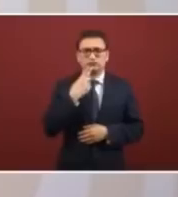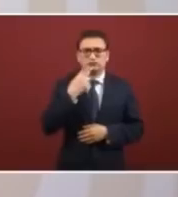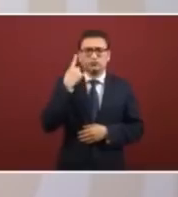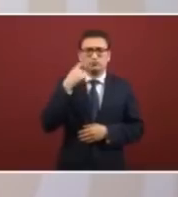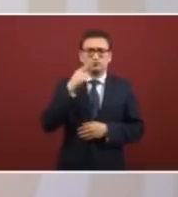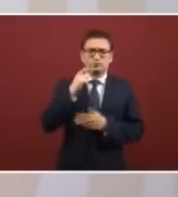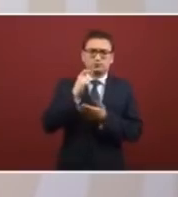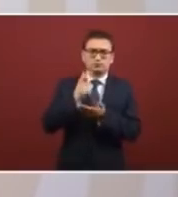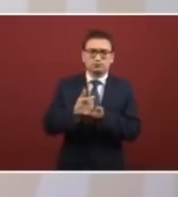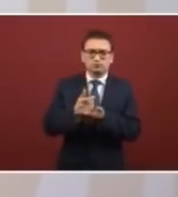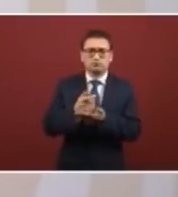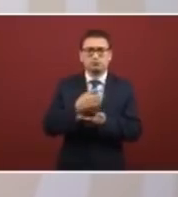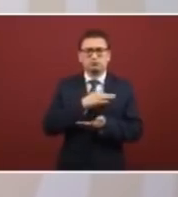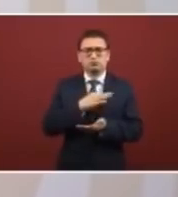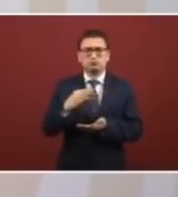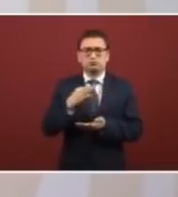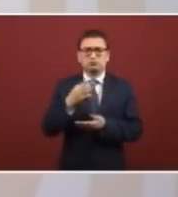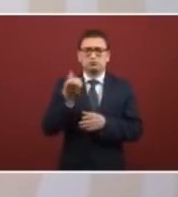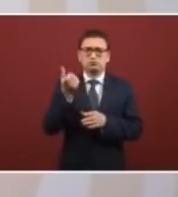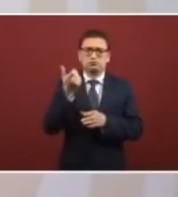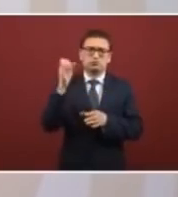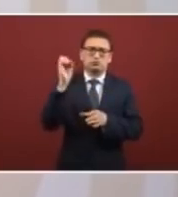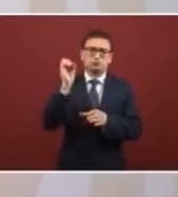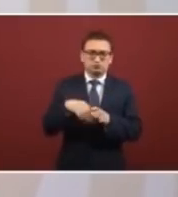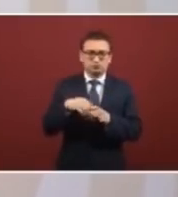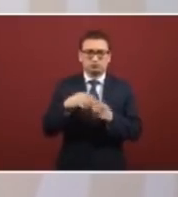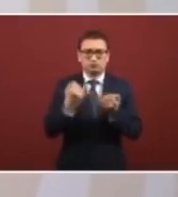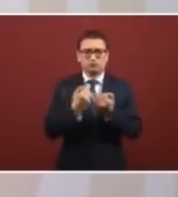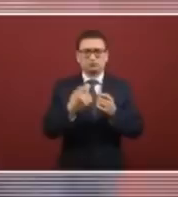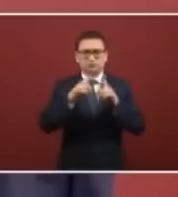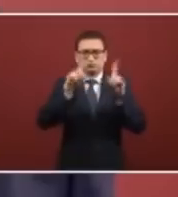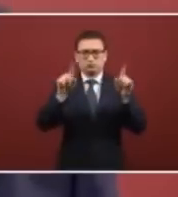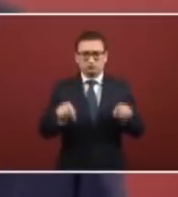un cajero, se van a instalar cajeros.